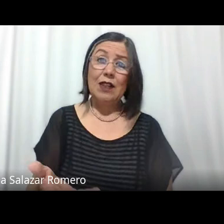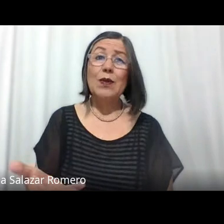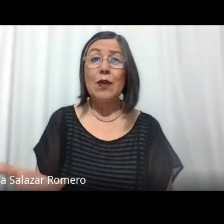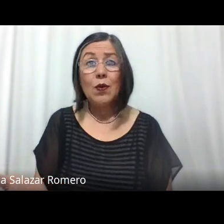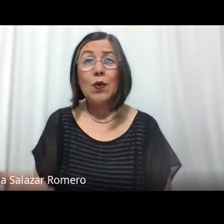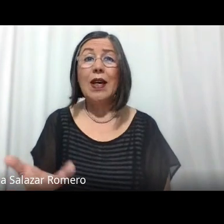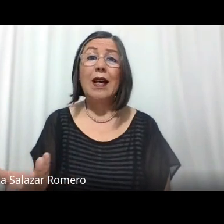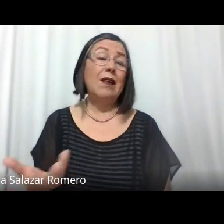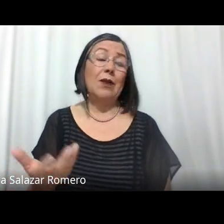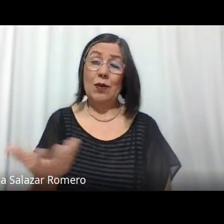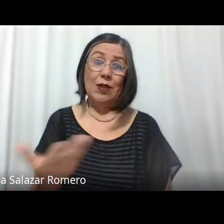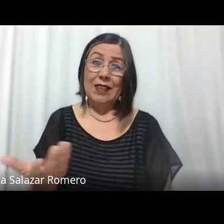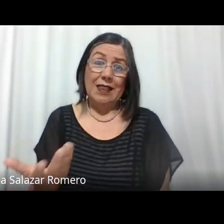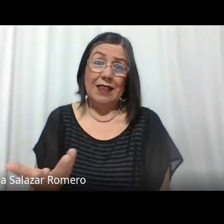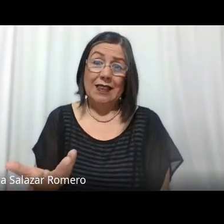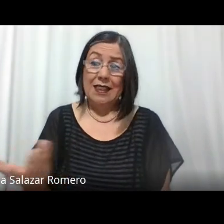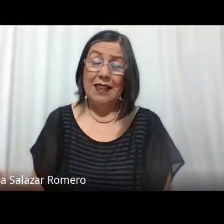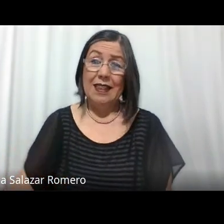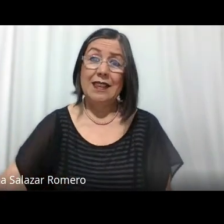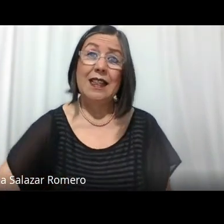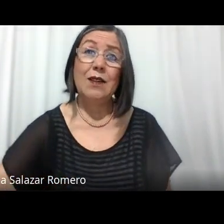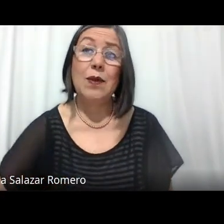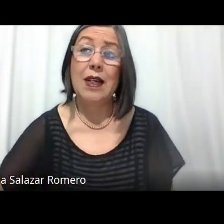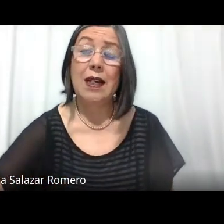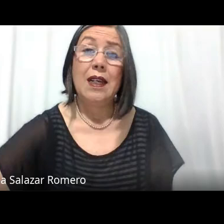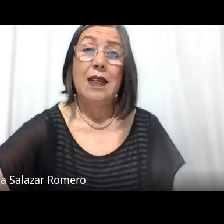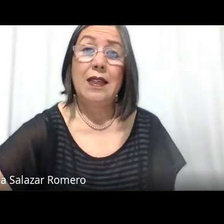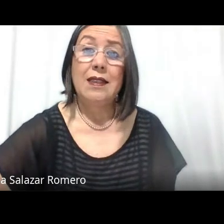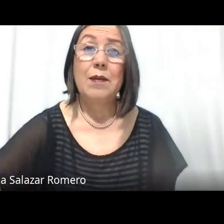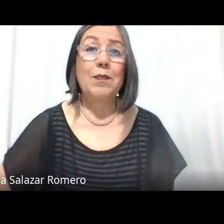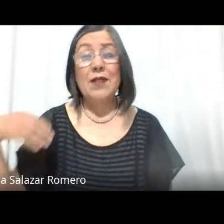tienen alguna duda o quieren hacer alguna